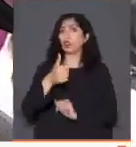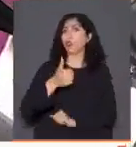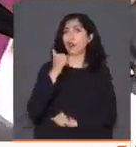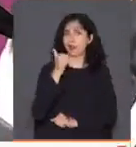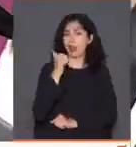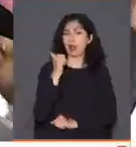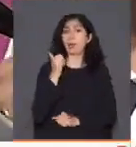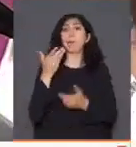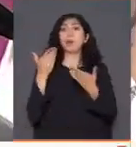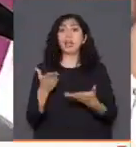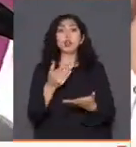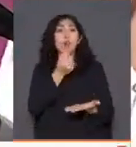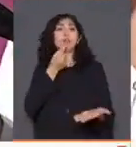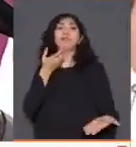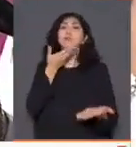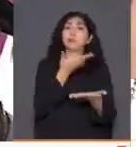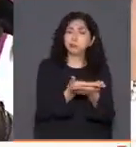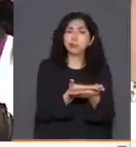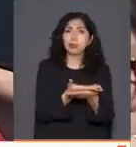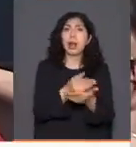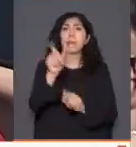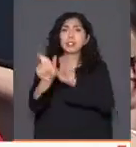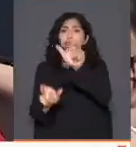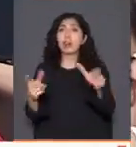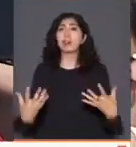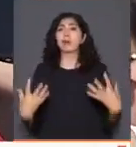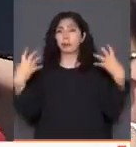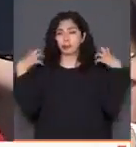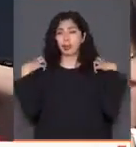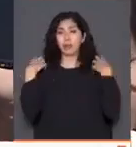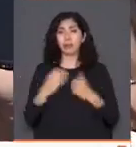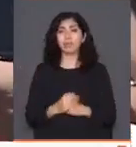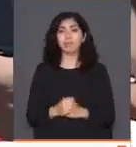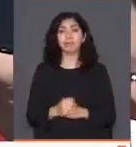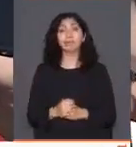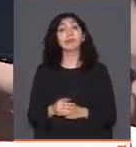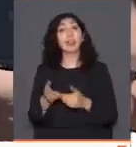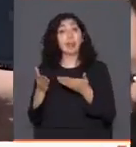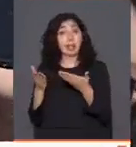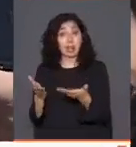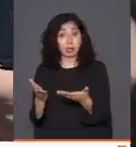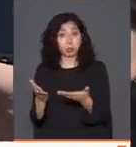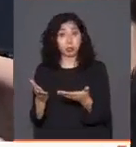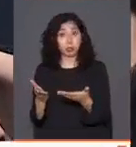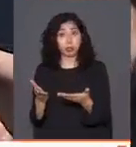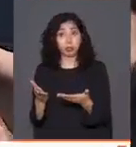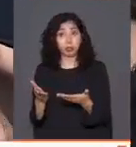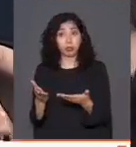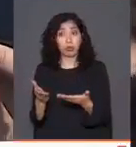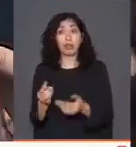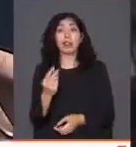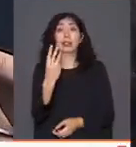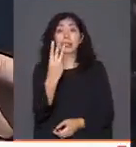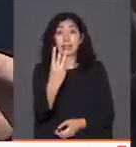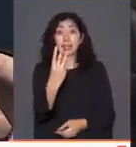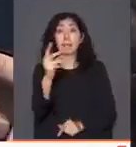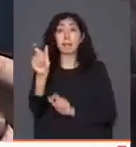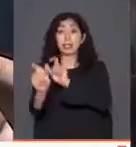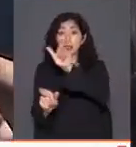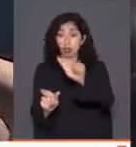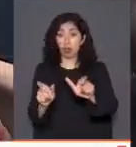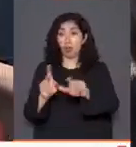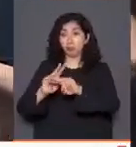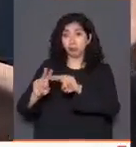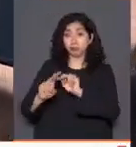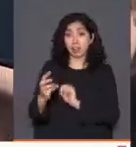una una querella para quienes resultan responsable este acto que fue expresado por tres personas no representa